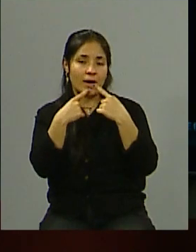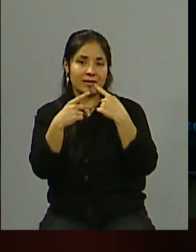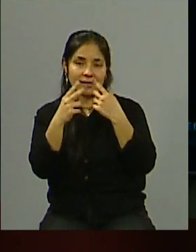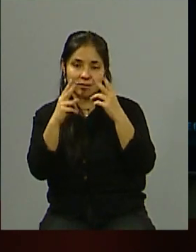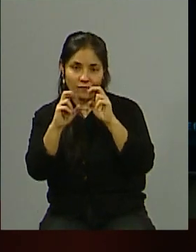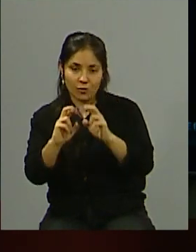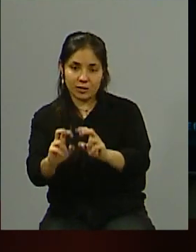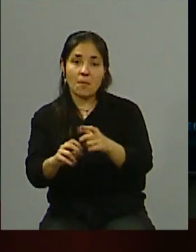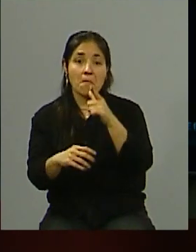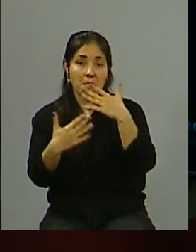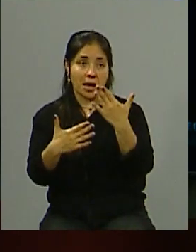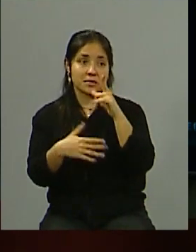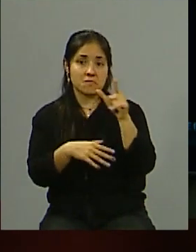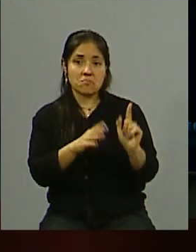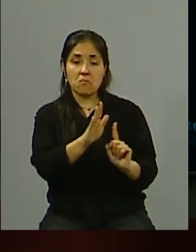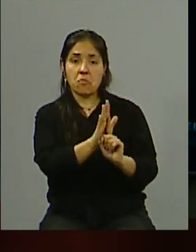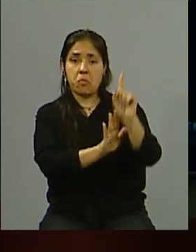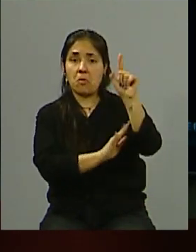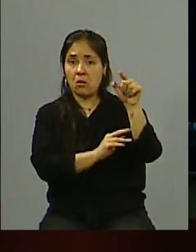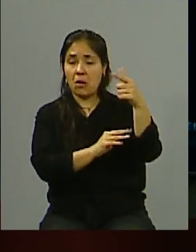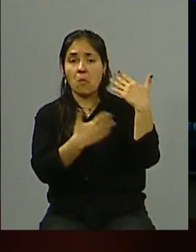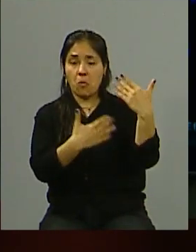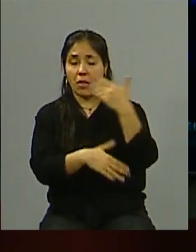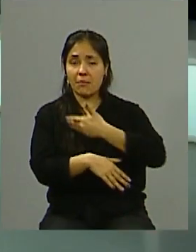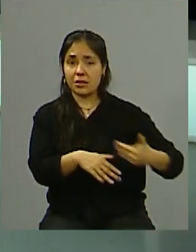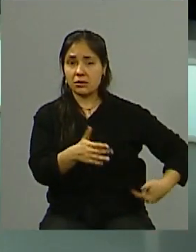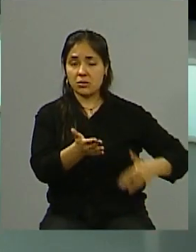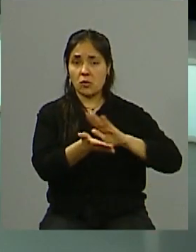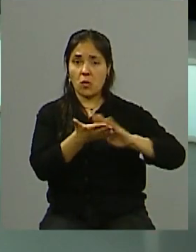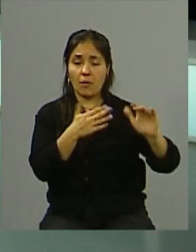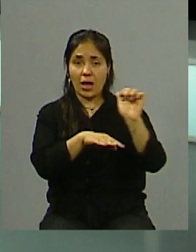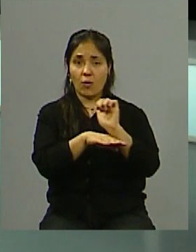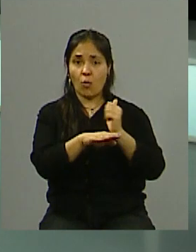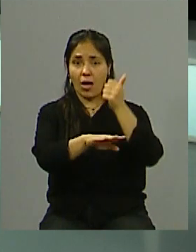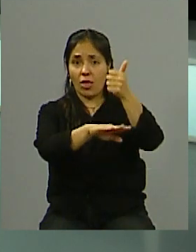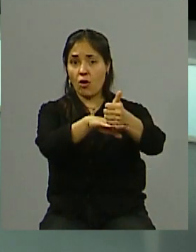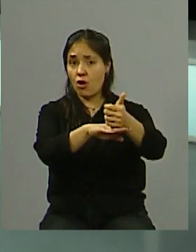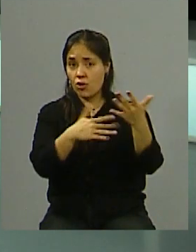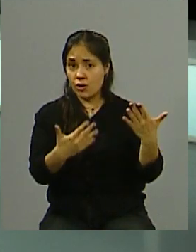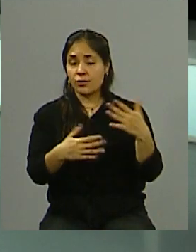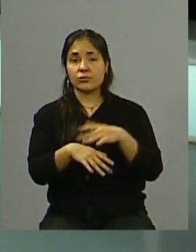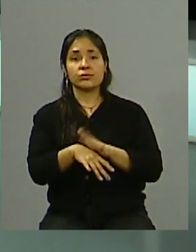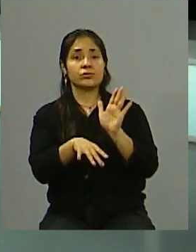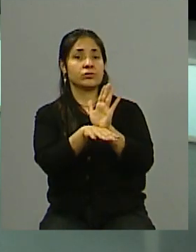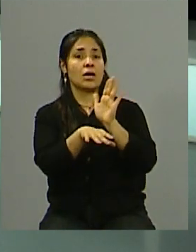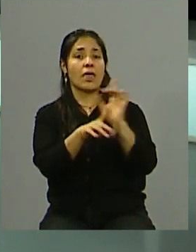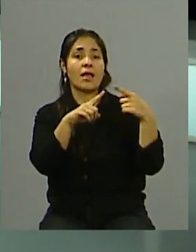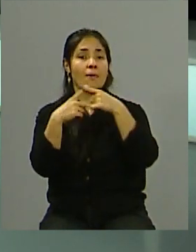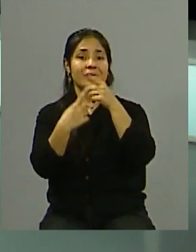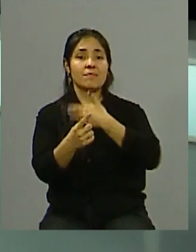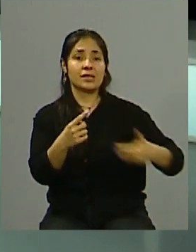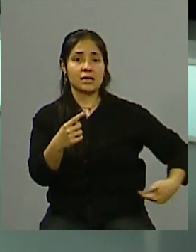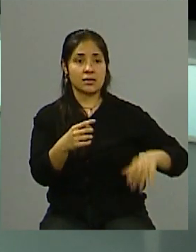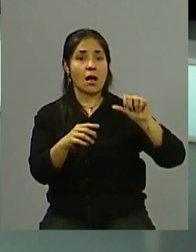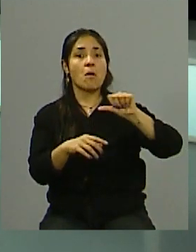siendo el nuevo presidente de Ecuador. Ahí definitivamente el debate presidencial funcionó. Ayer,